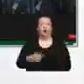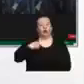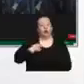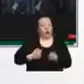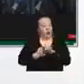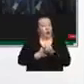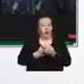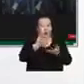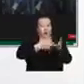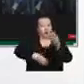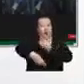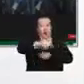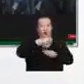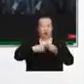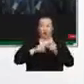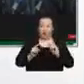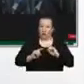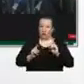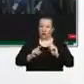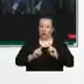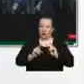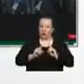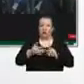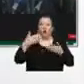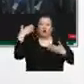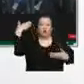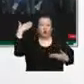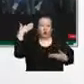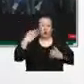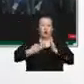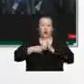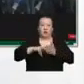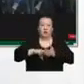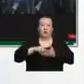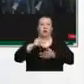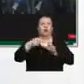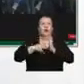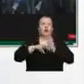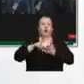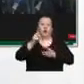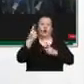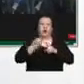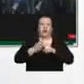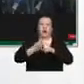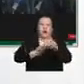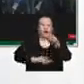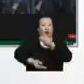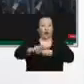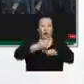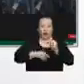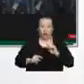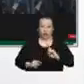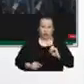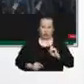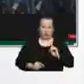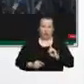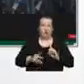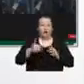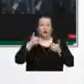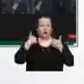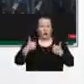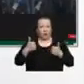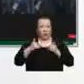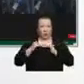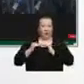cambio esto es este sector ni siquiera eso la política no es mercado no hay intercambio el bien común las